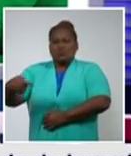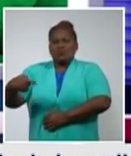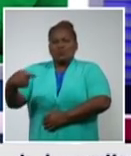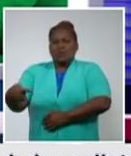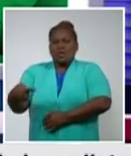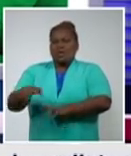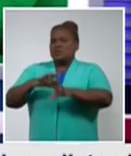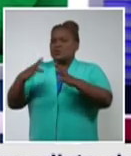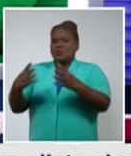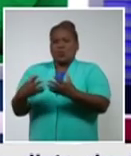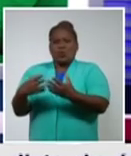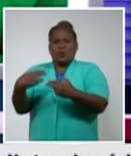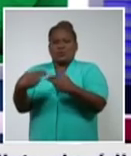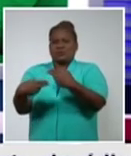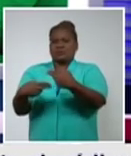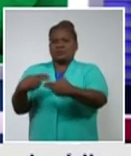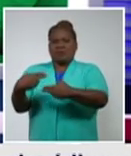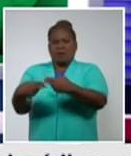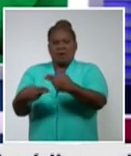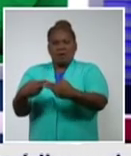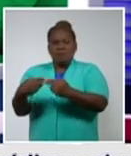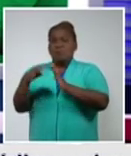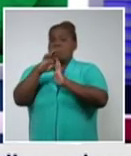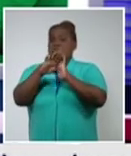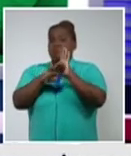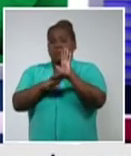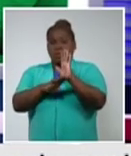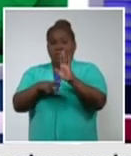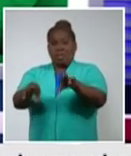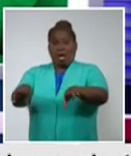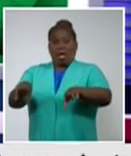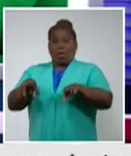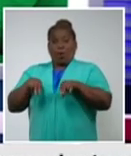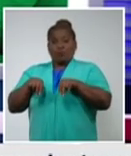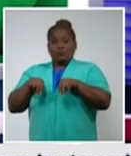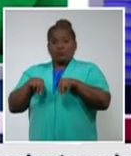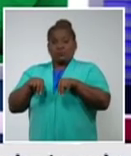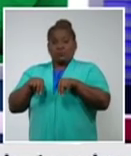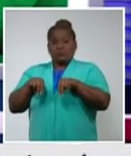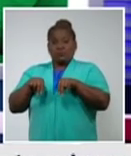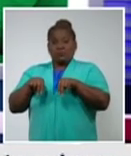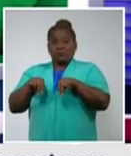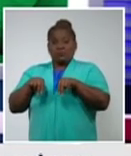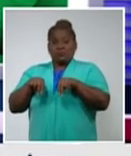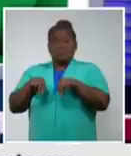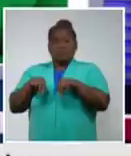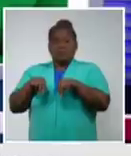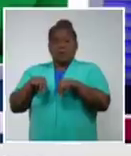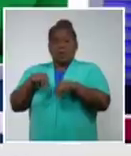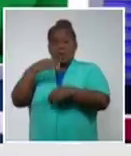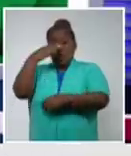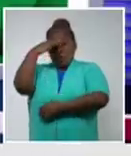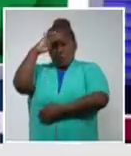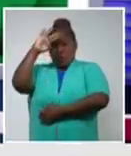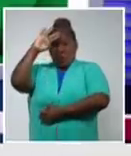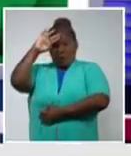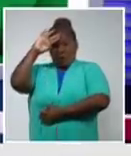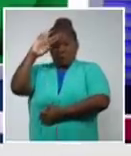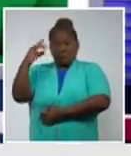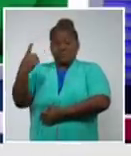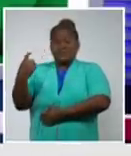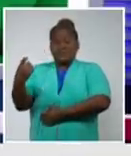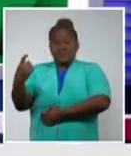va accionando, de todas las medidas que se van adoptando. Nuestro país, que necesita tanto